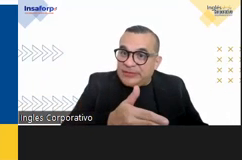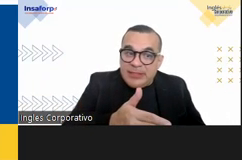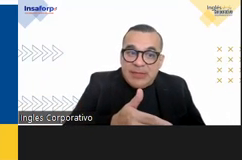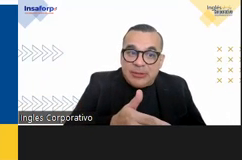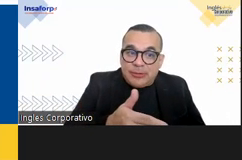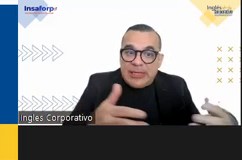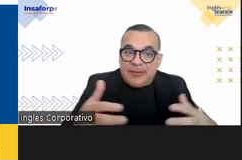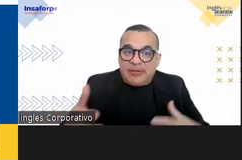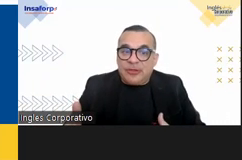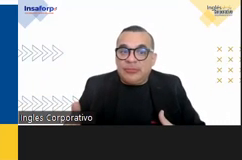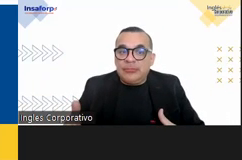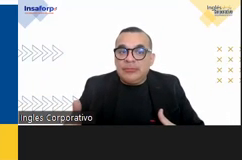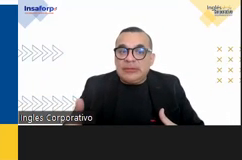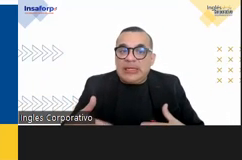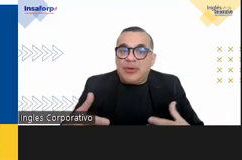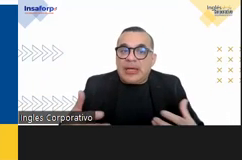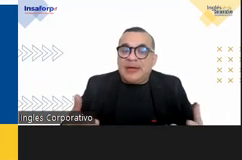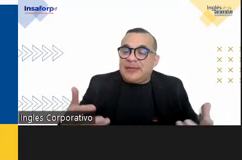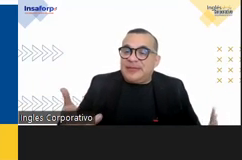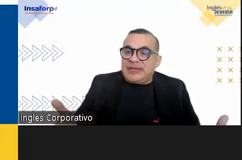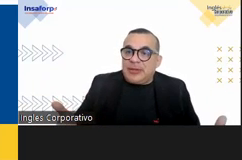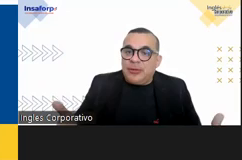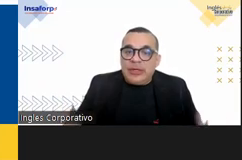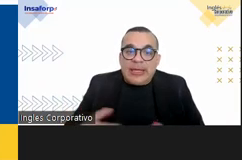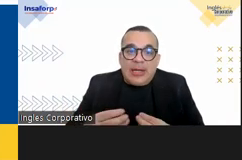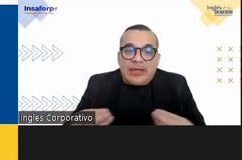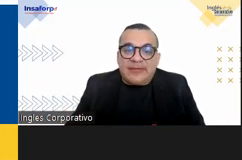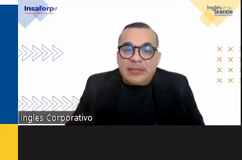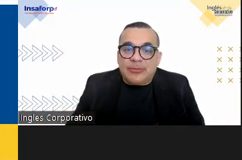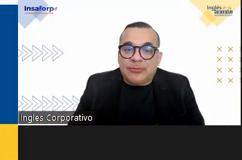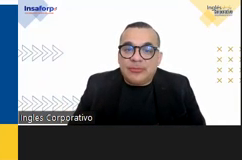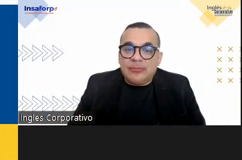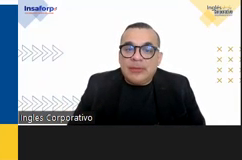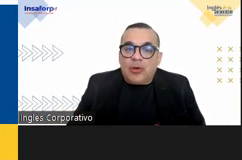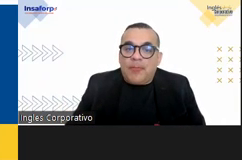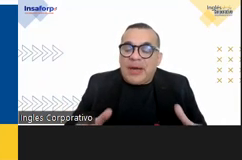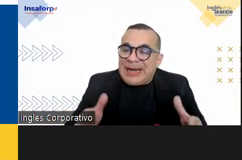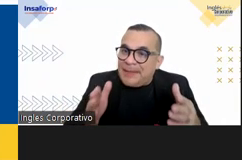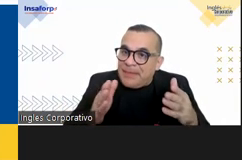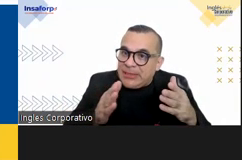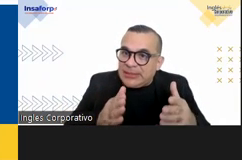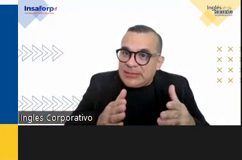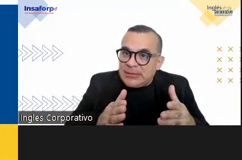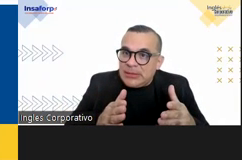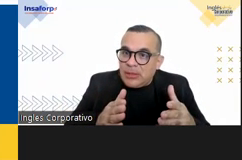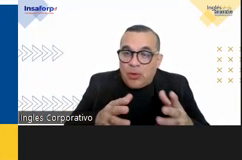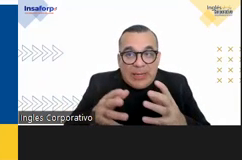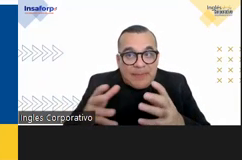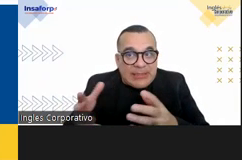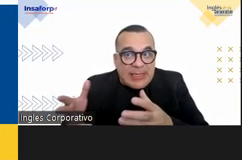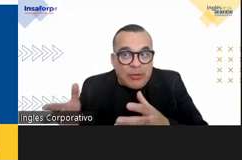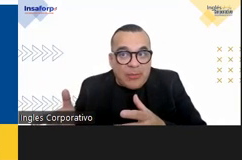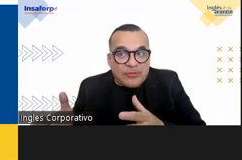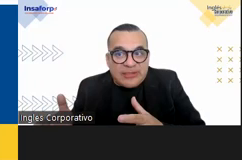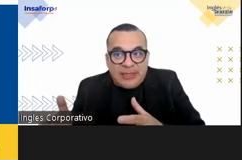si hablamos de seguimiento y evaluación, tenemos que haber revisado qué es lo que hicimos, comparar las ventas con